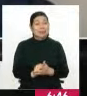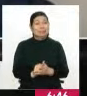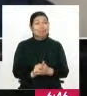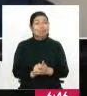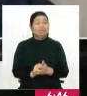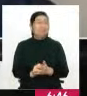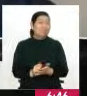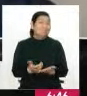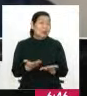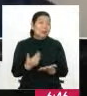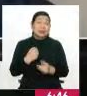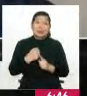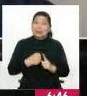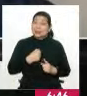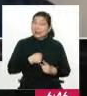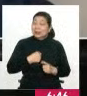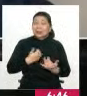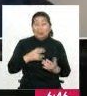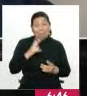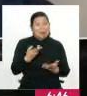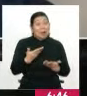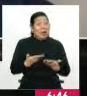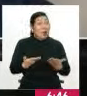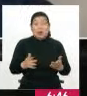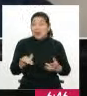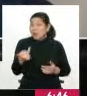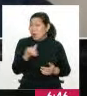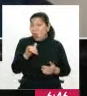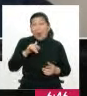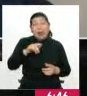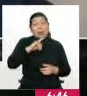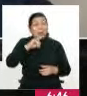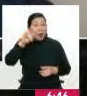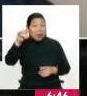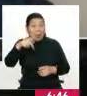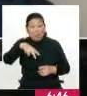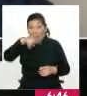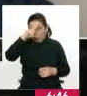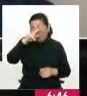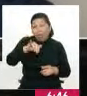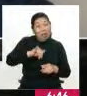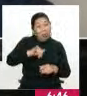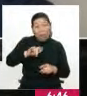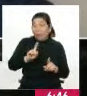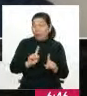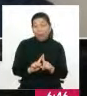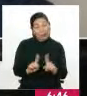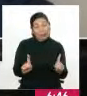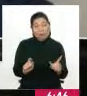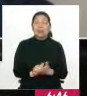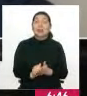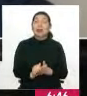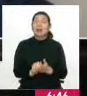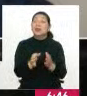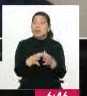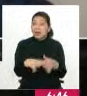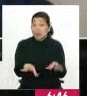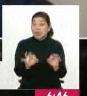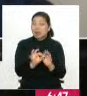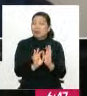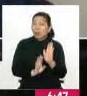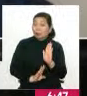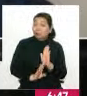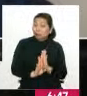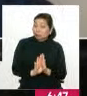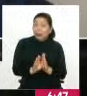Lamentablemente aquí en el país la realidad no es la misma. Exacto. Y yo creo que también es muy importante destacar